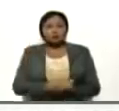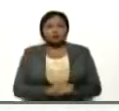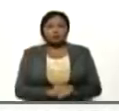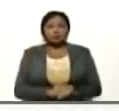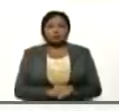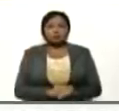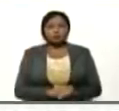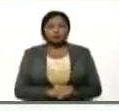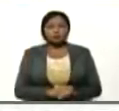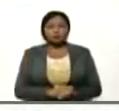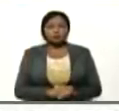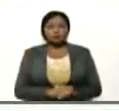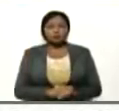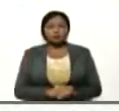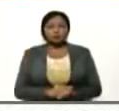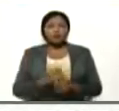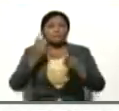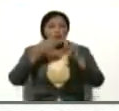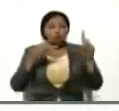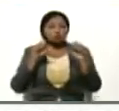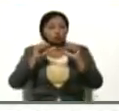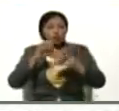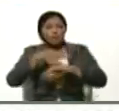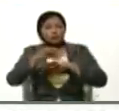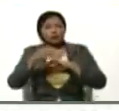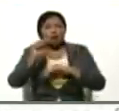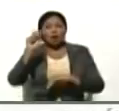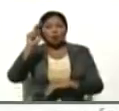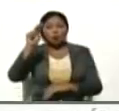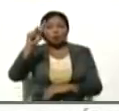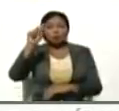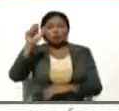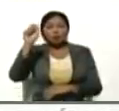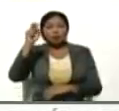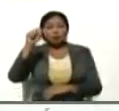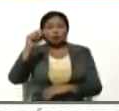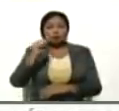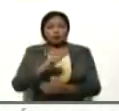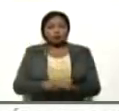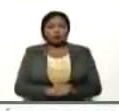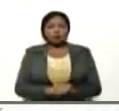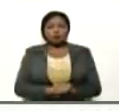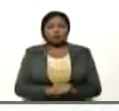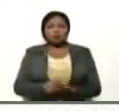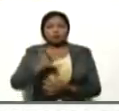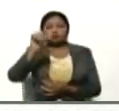Por el estado Amazonas, el municipio Autana, Johnny Cayupare.